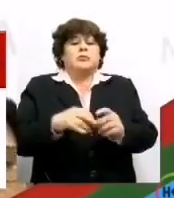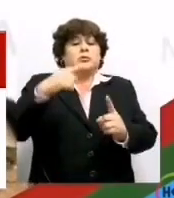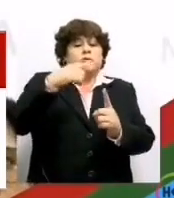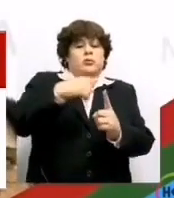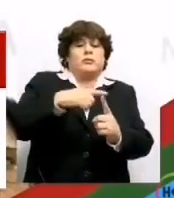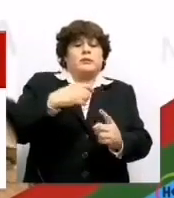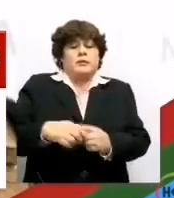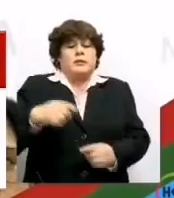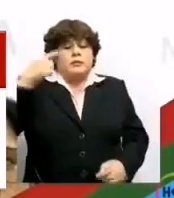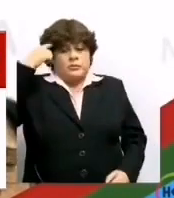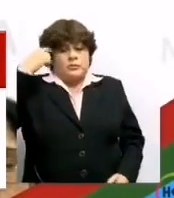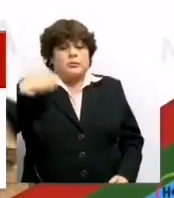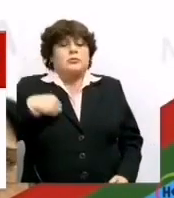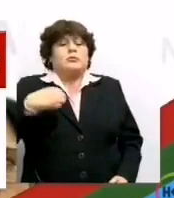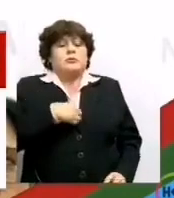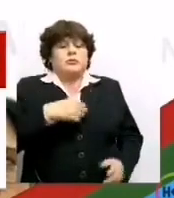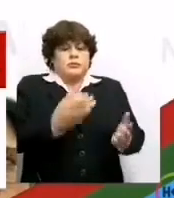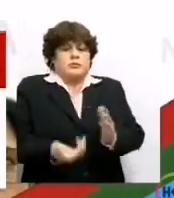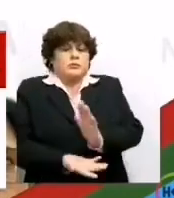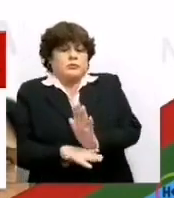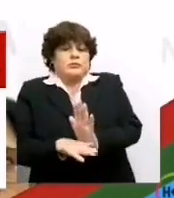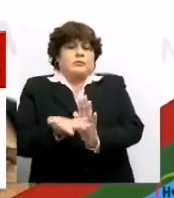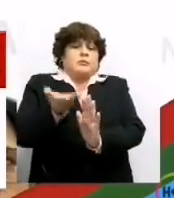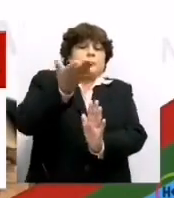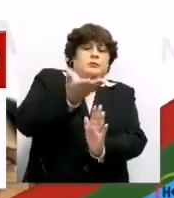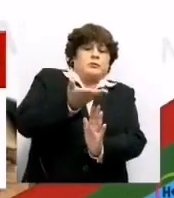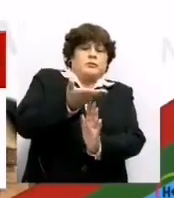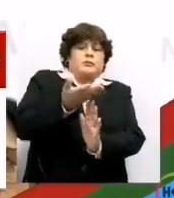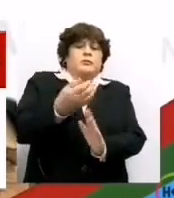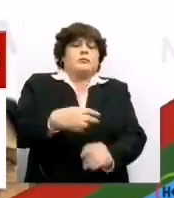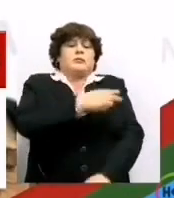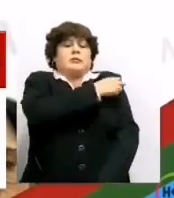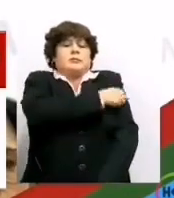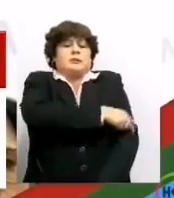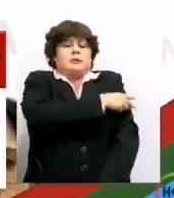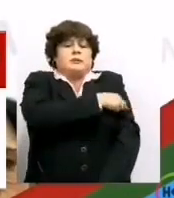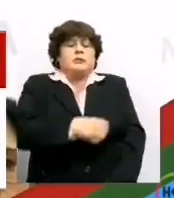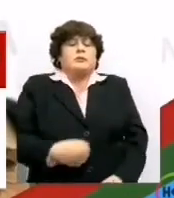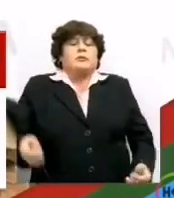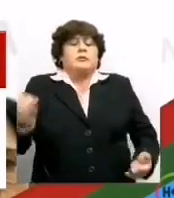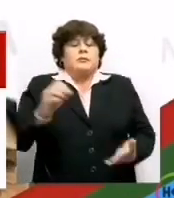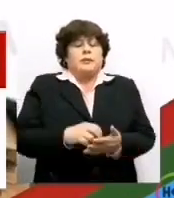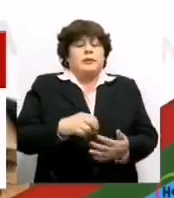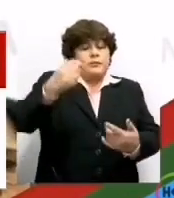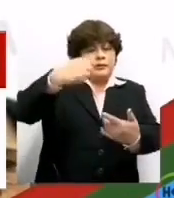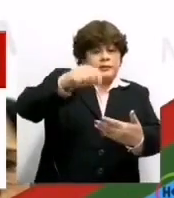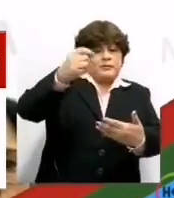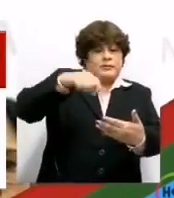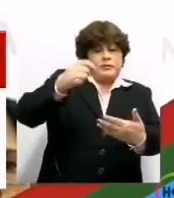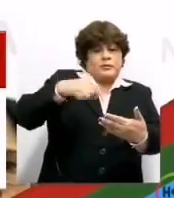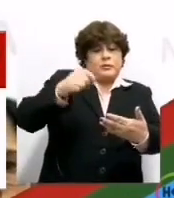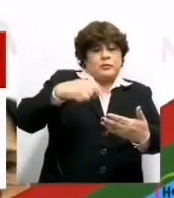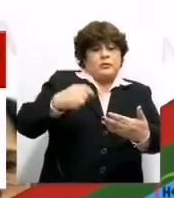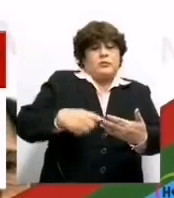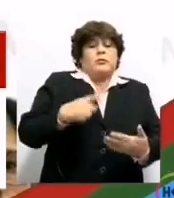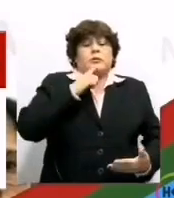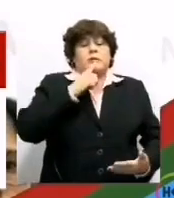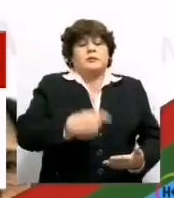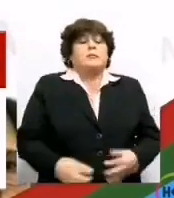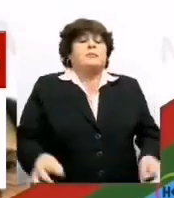de súmate nosotros recategorizamos el el nivel de la salud para evaluar Cuál es